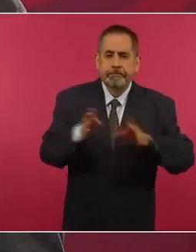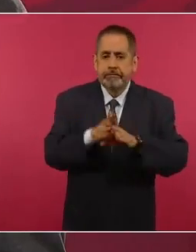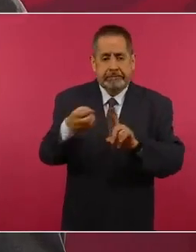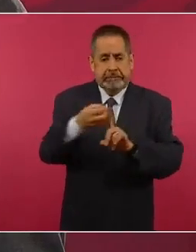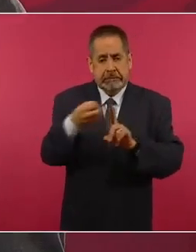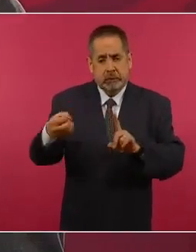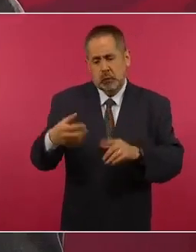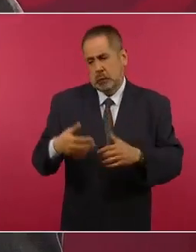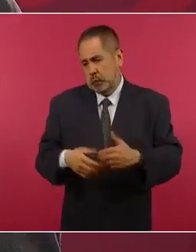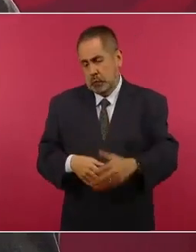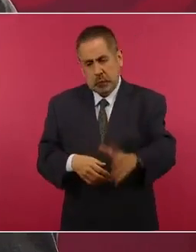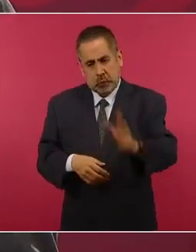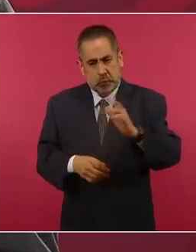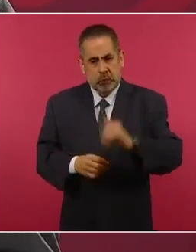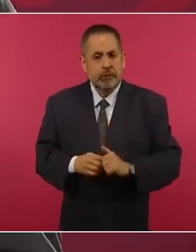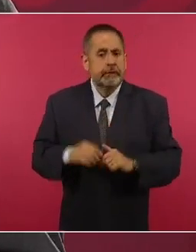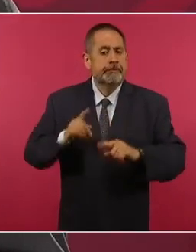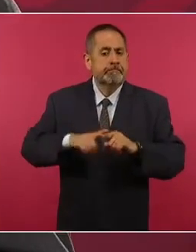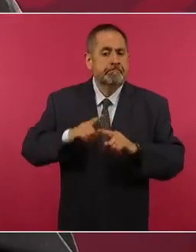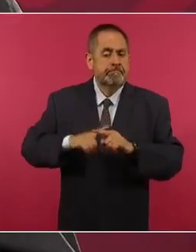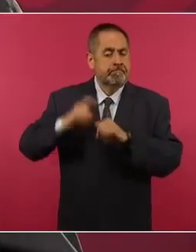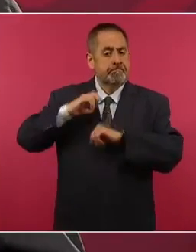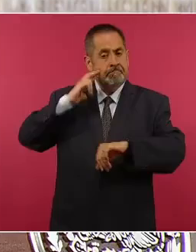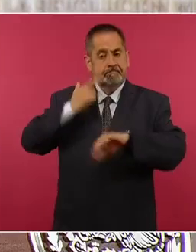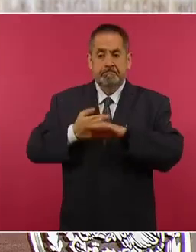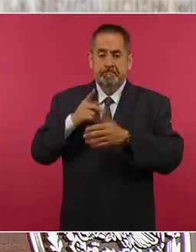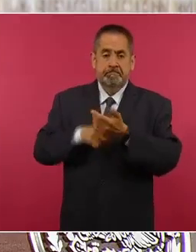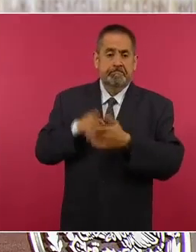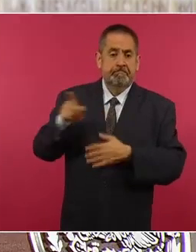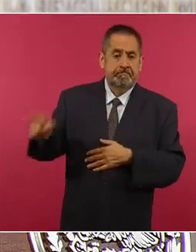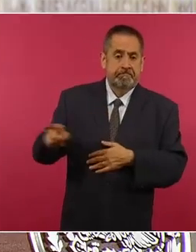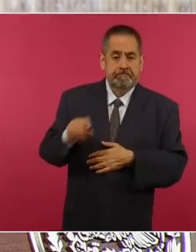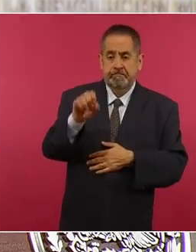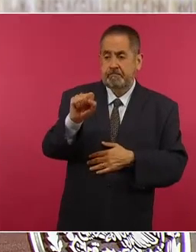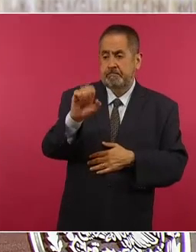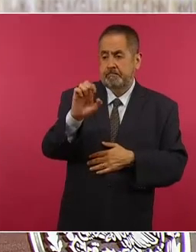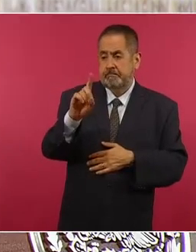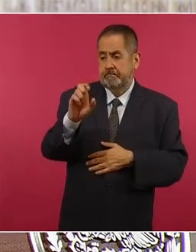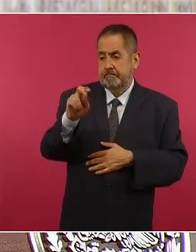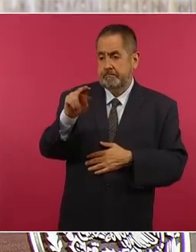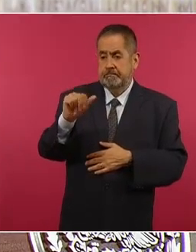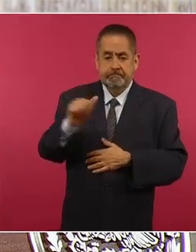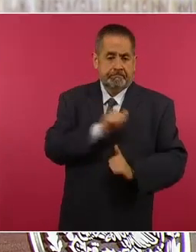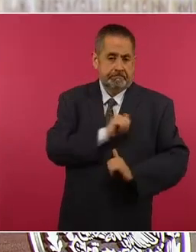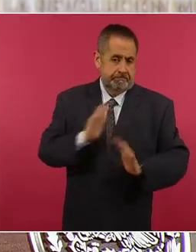todo eso lo llevó a cabo la Secretaría de la Defensa.